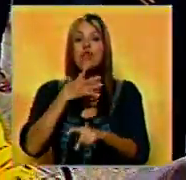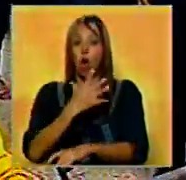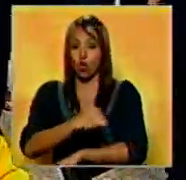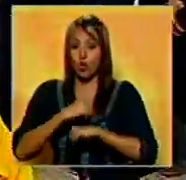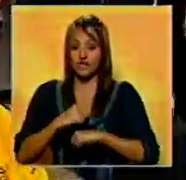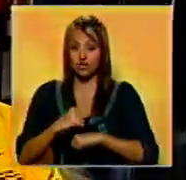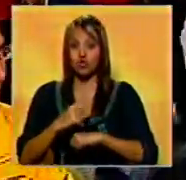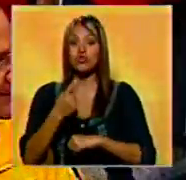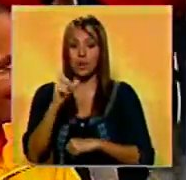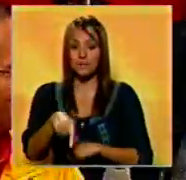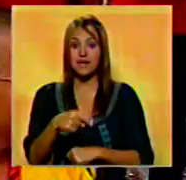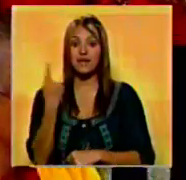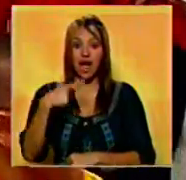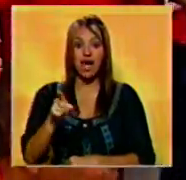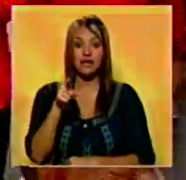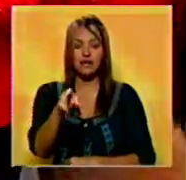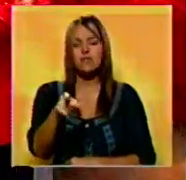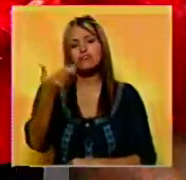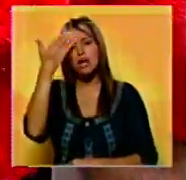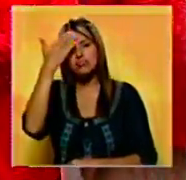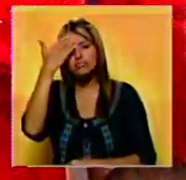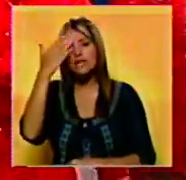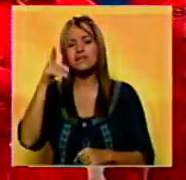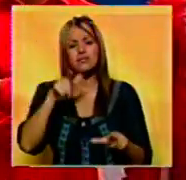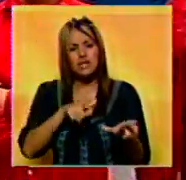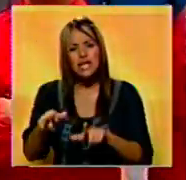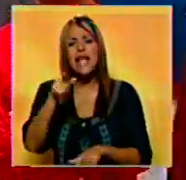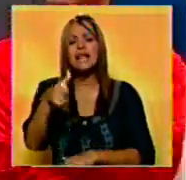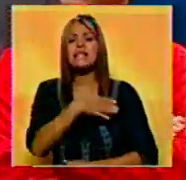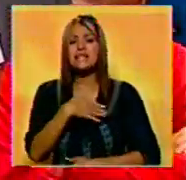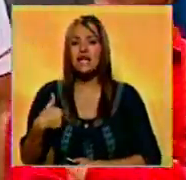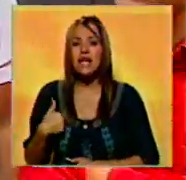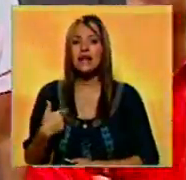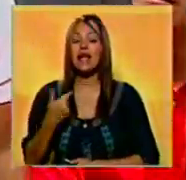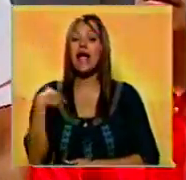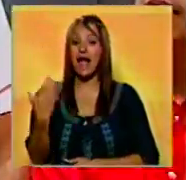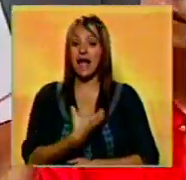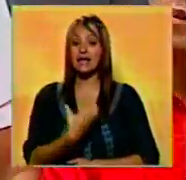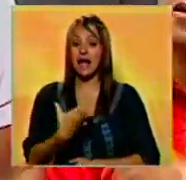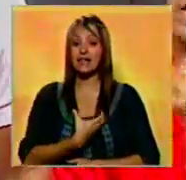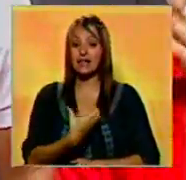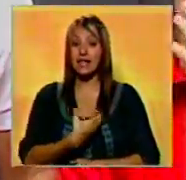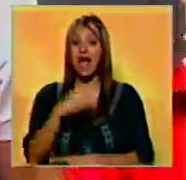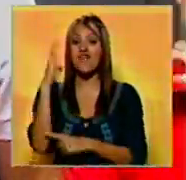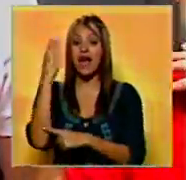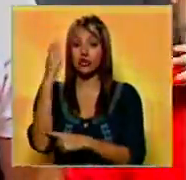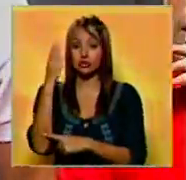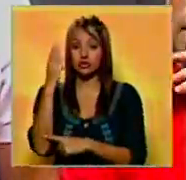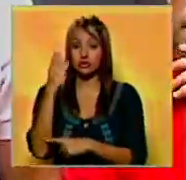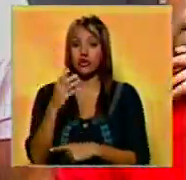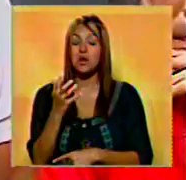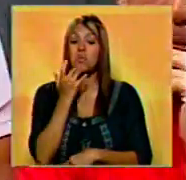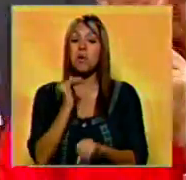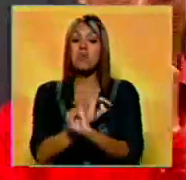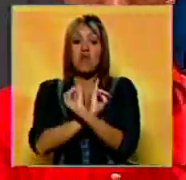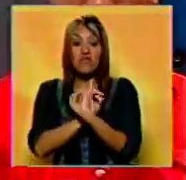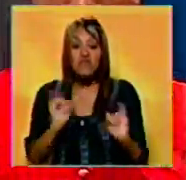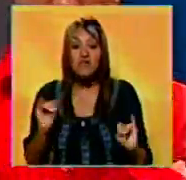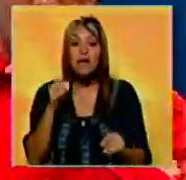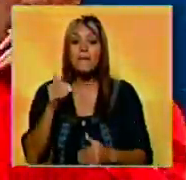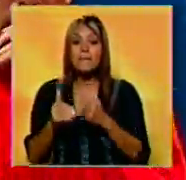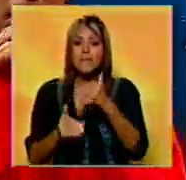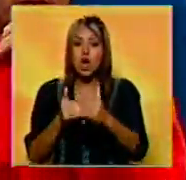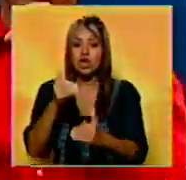Winston Vallenilla, quien, como ya se sabe, también es aspirante a la alcaldía de Baruta. Una vez que termine todo este